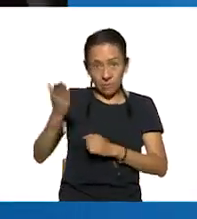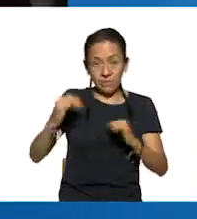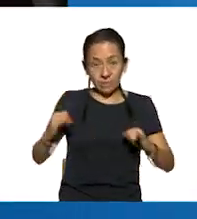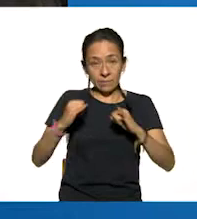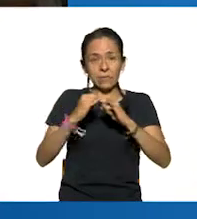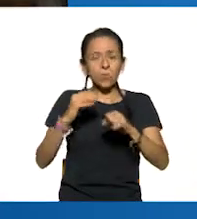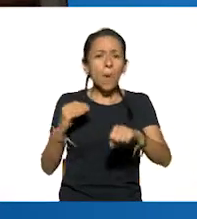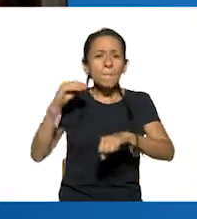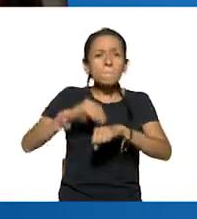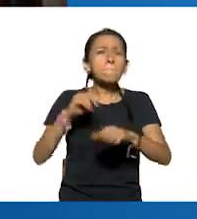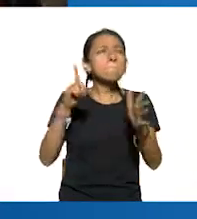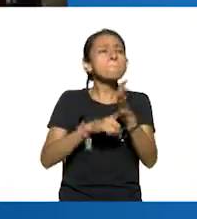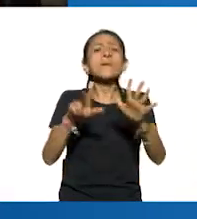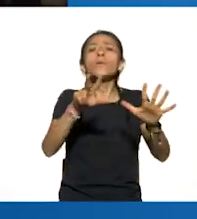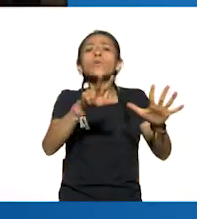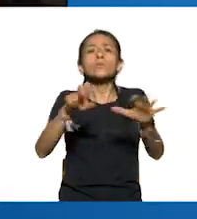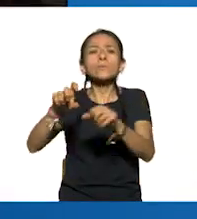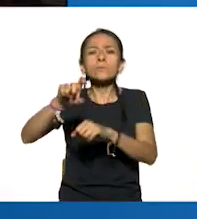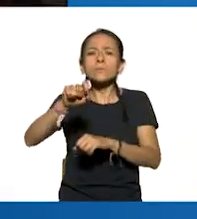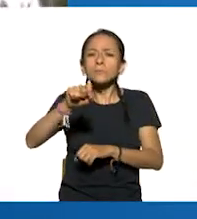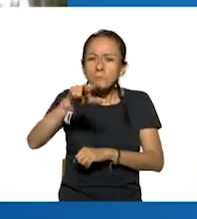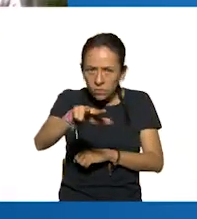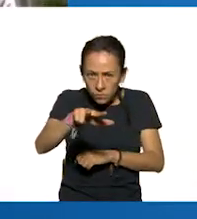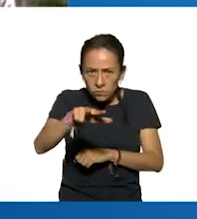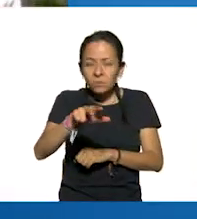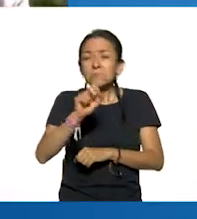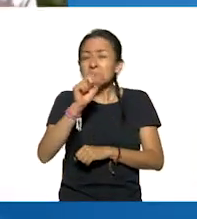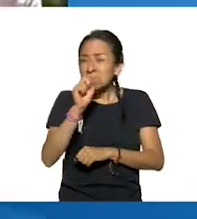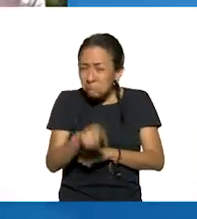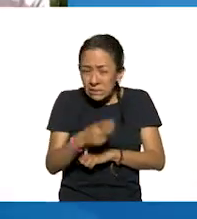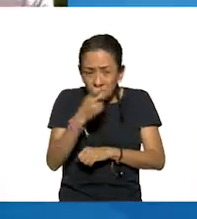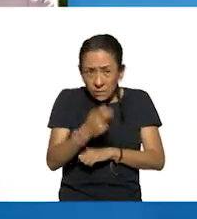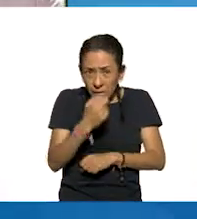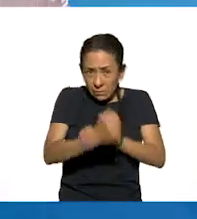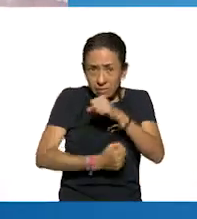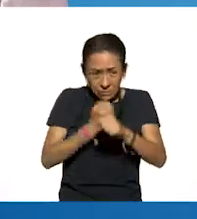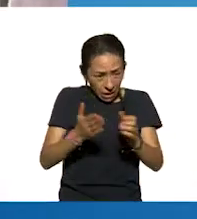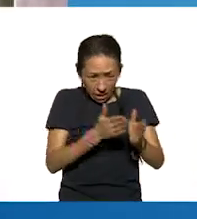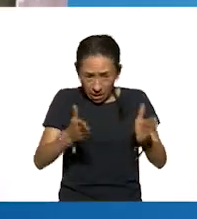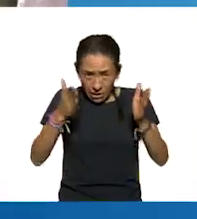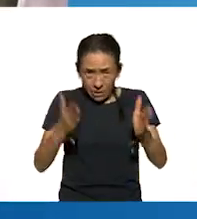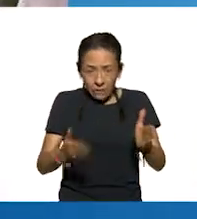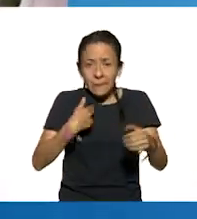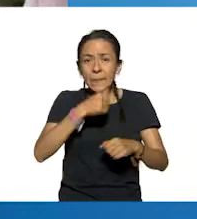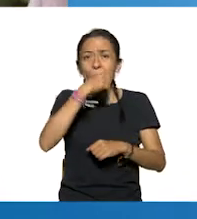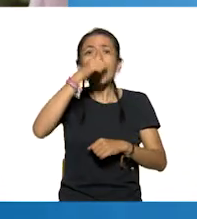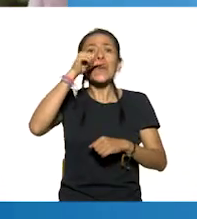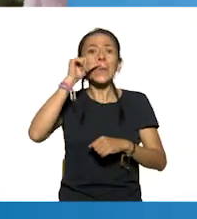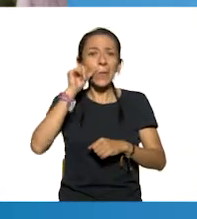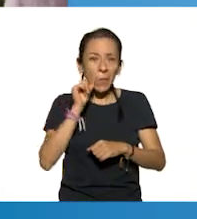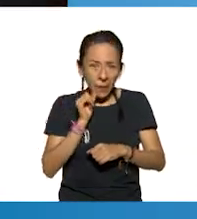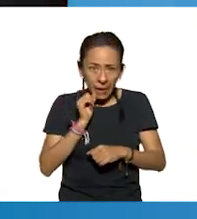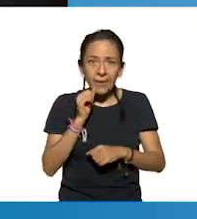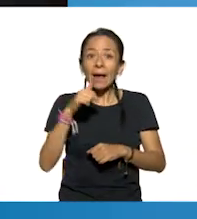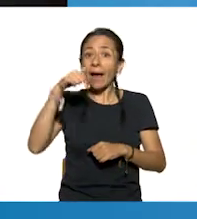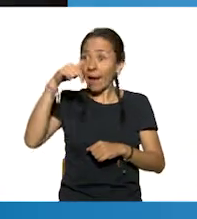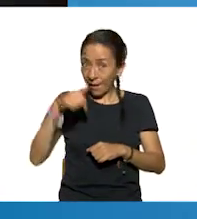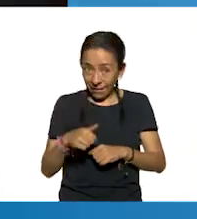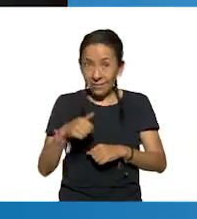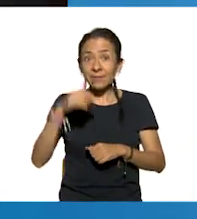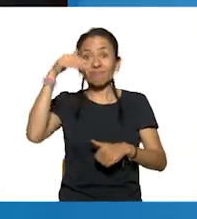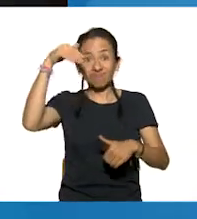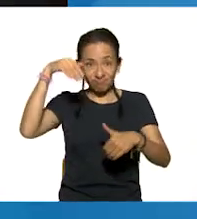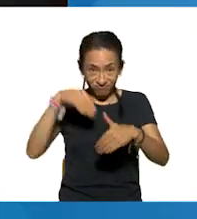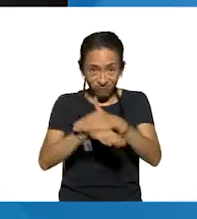en 1828 y en ese mismo año Juárez entró aquí a